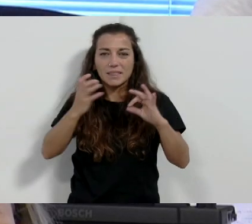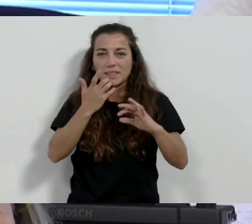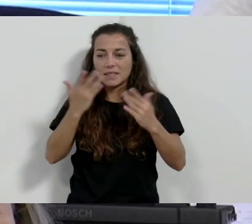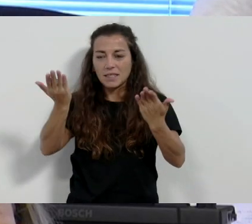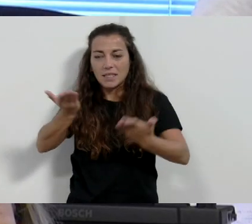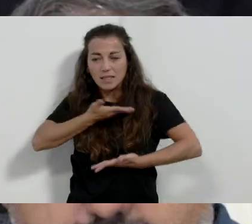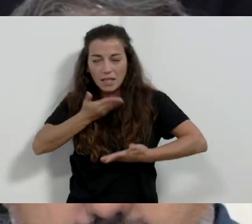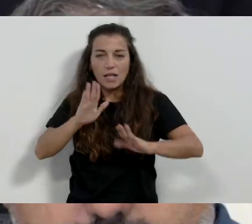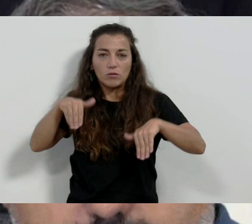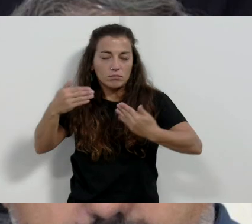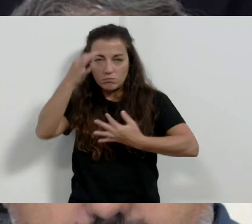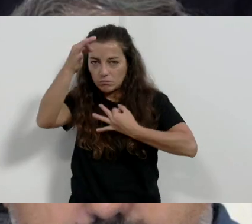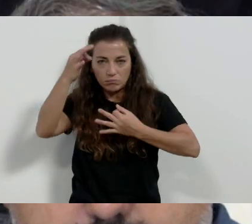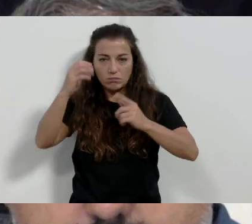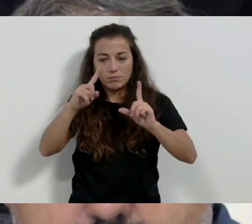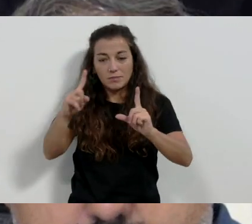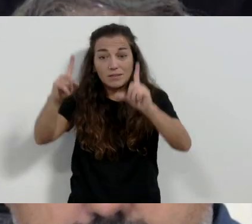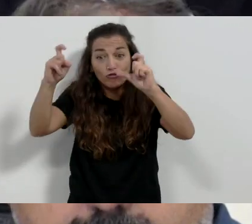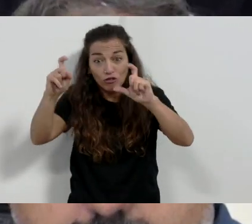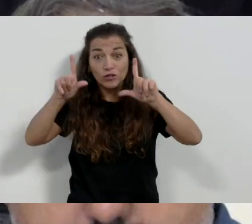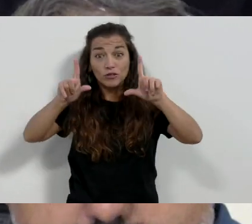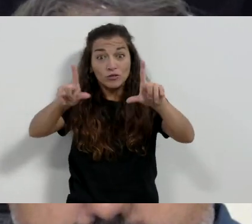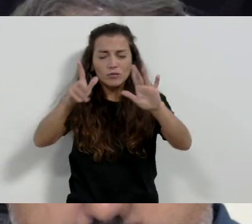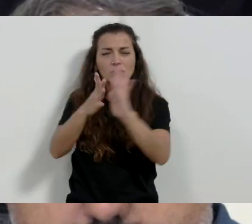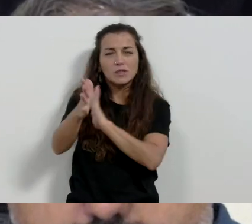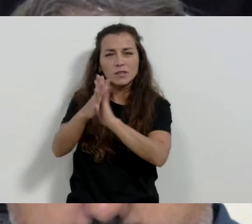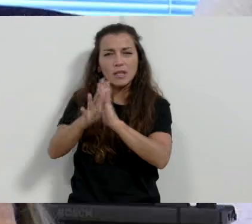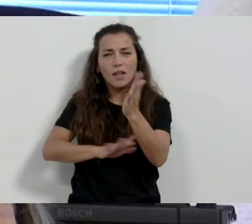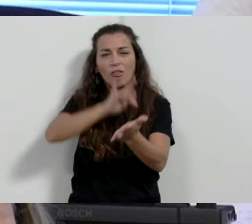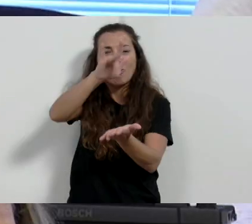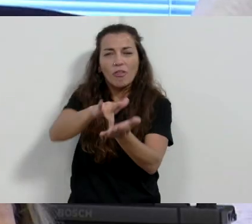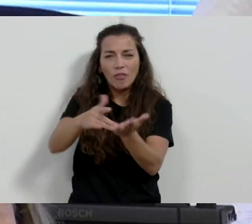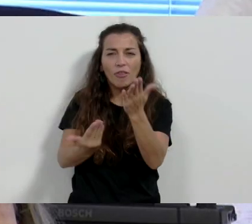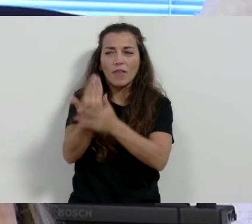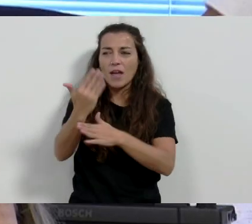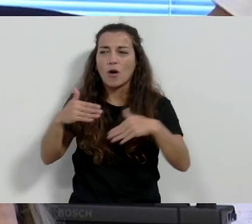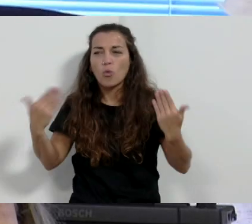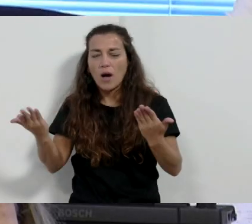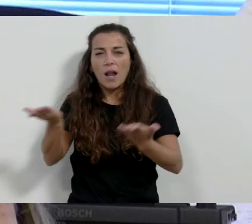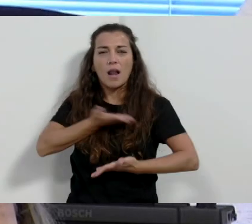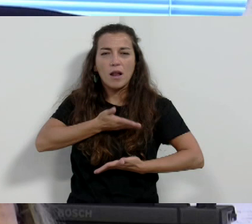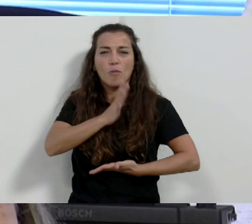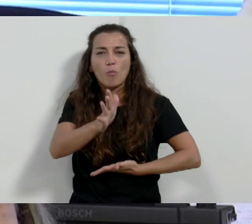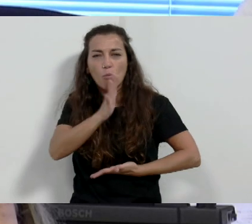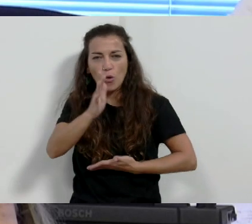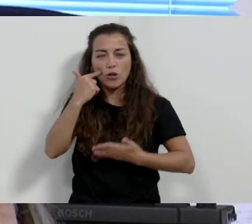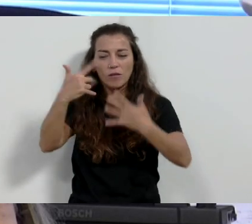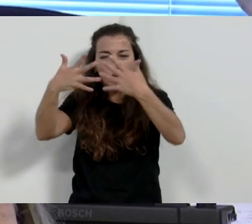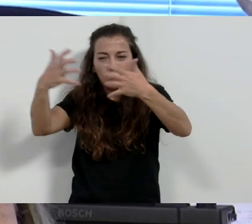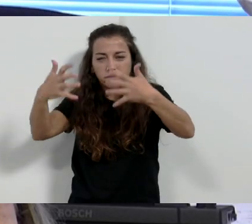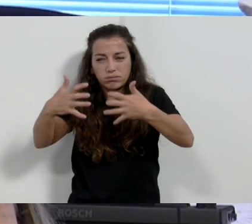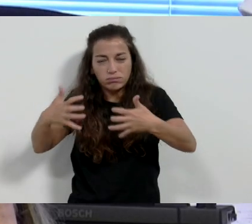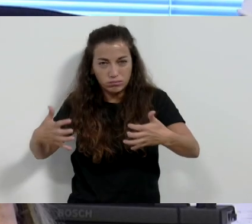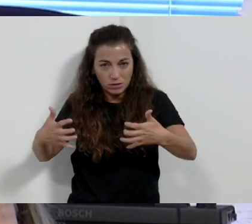o el presente y explica en qué momento, en qué día y se produce ese regalo y ese presente. Y ahí aparece desde